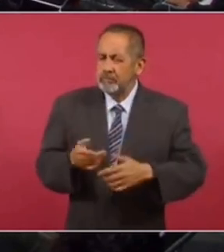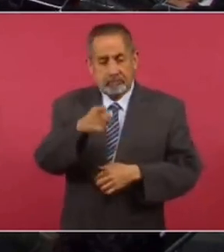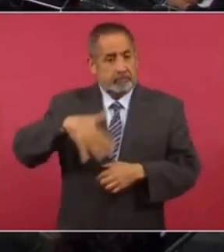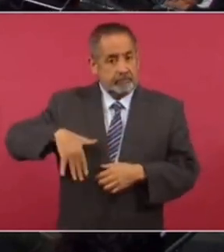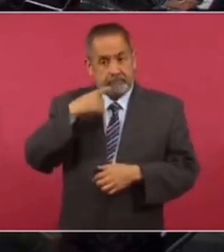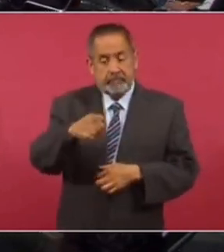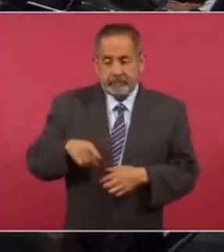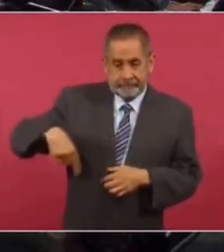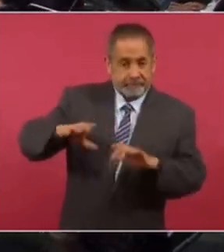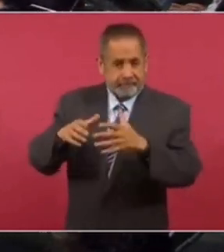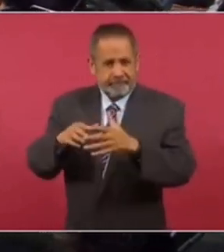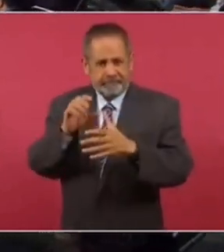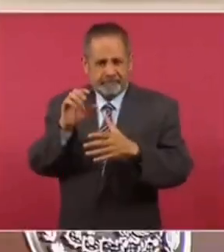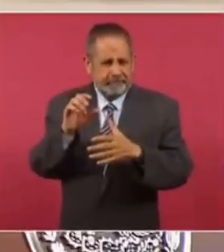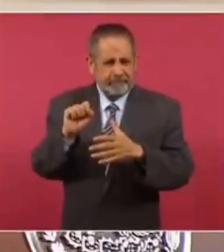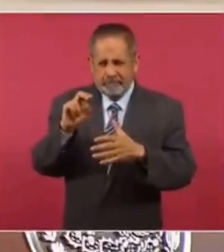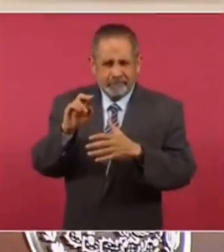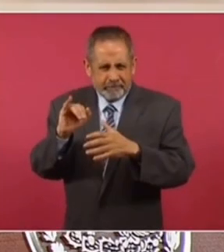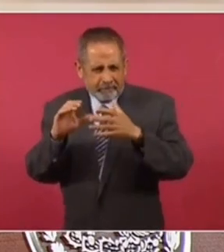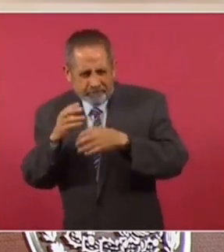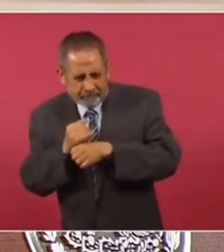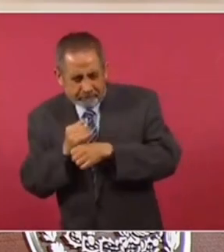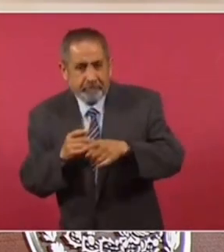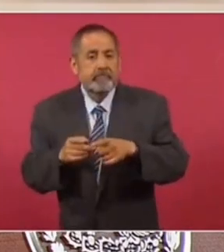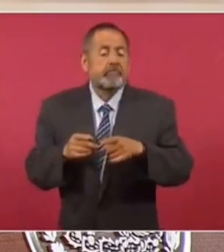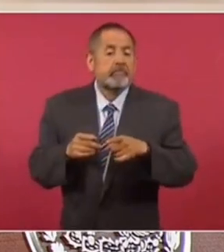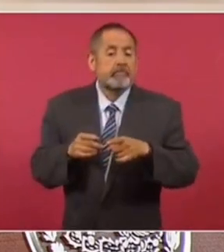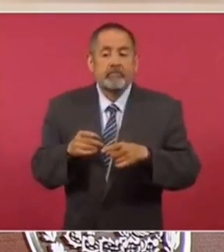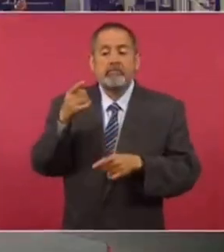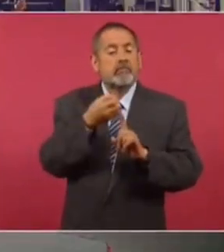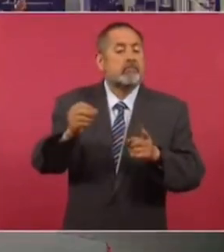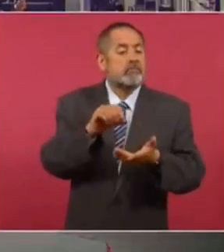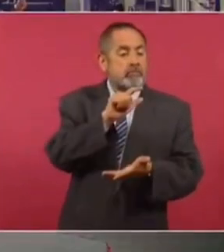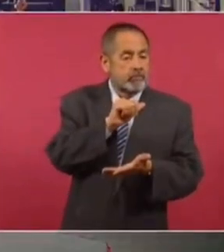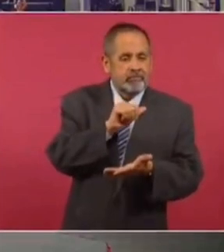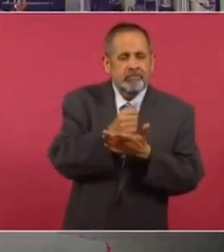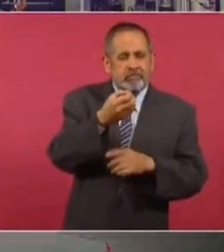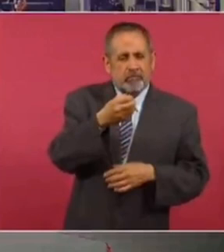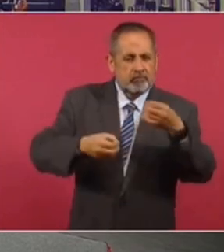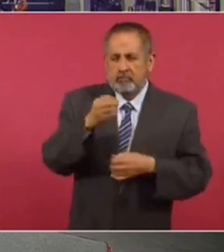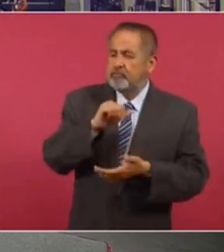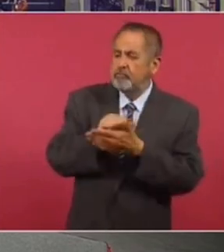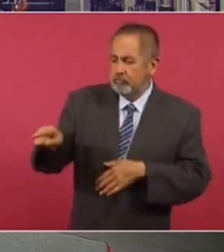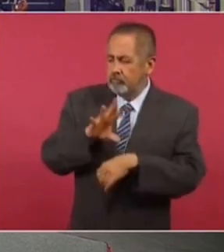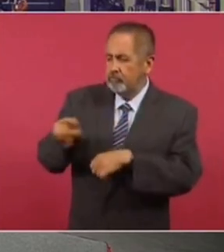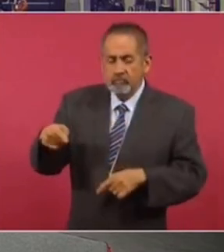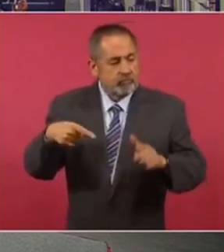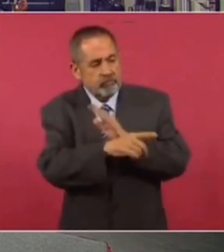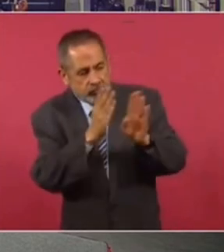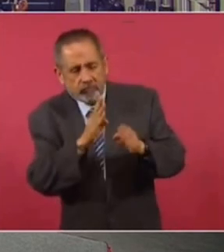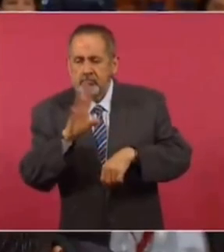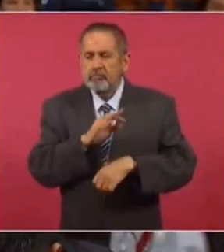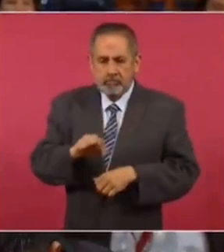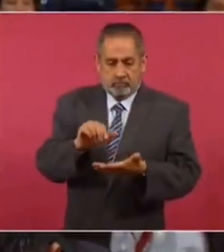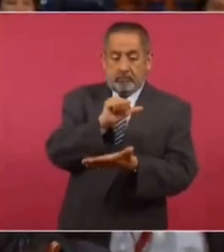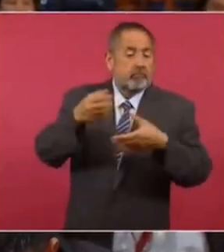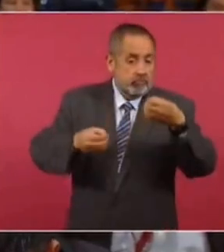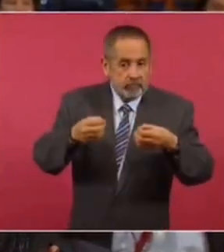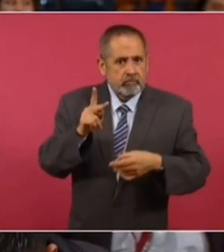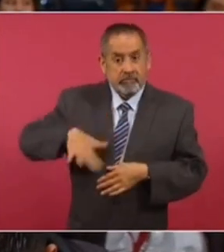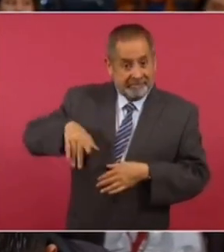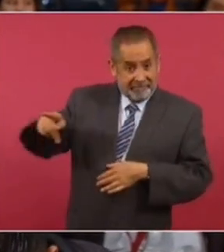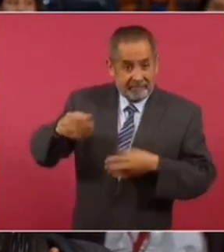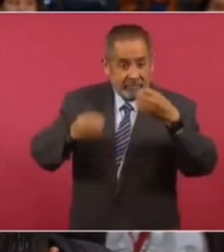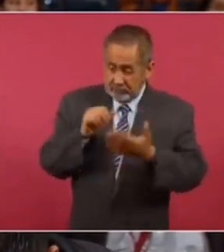rato que el sistema de inteligencia de México interviene teléfonos con órdenes judiciales y en este caso pues existen evidencias de que la SEDENA nunca pidió autorización judicial para